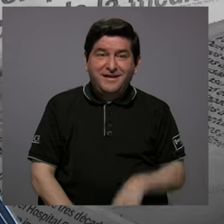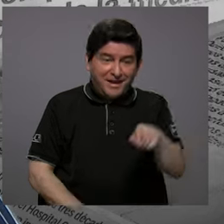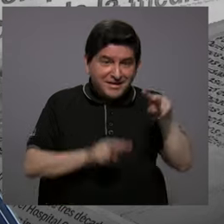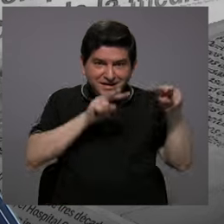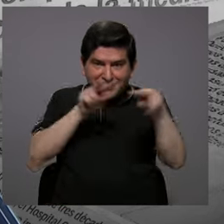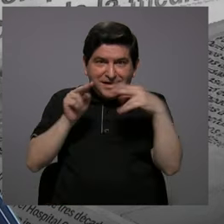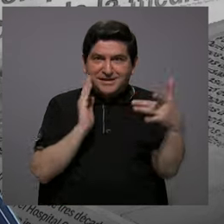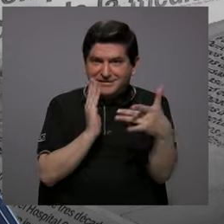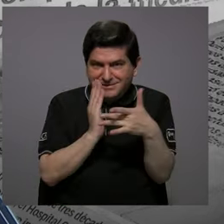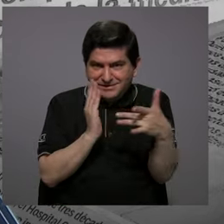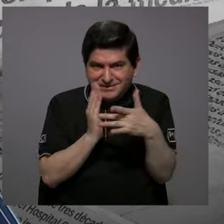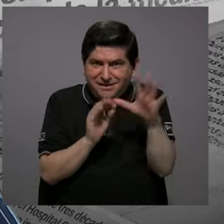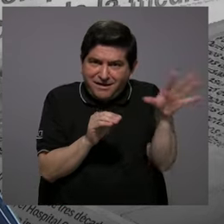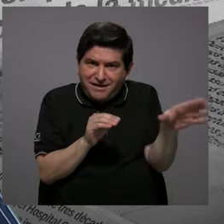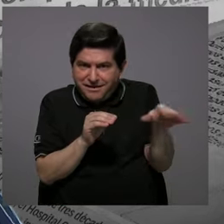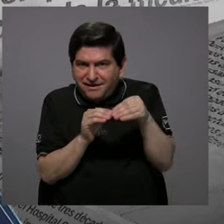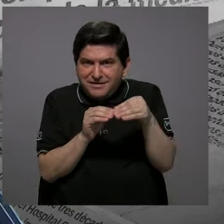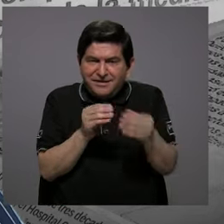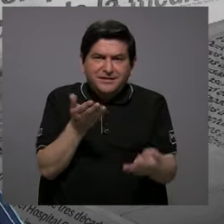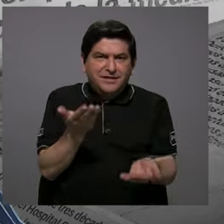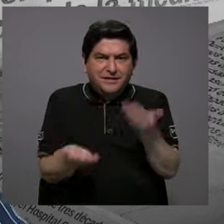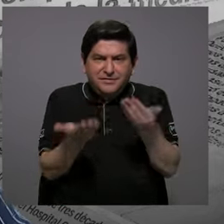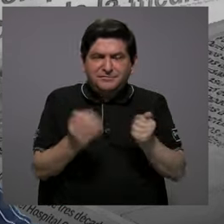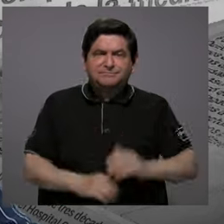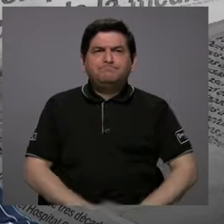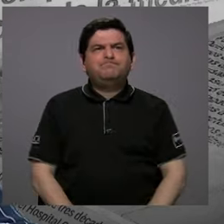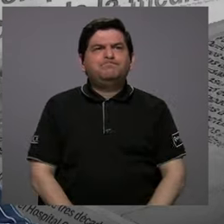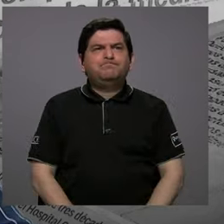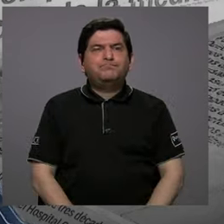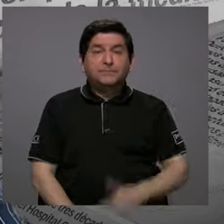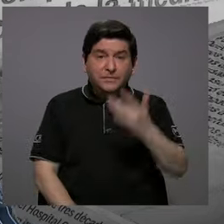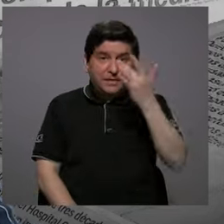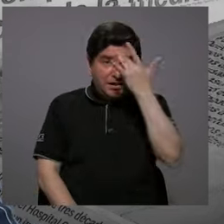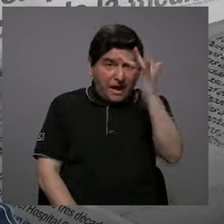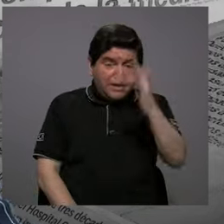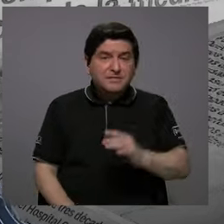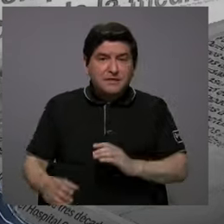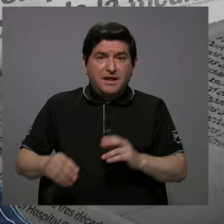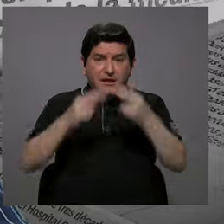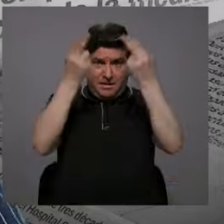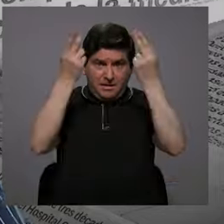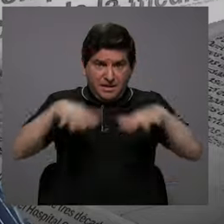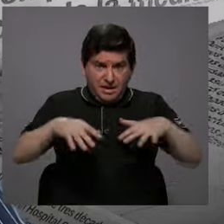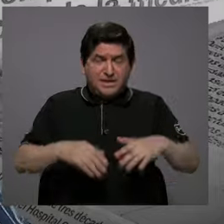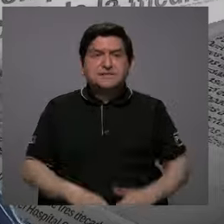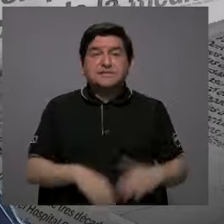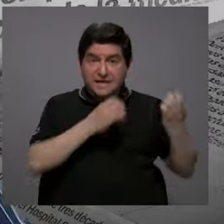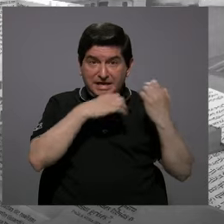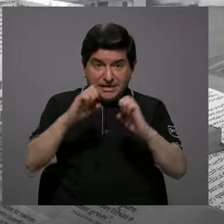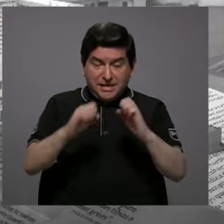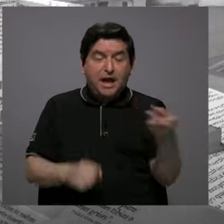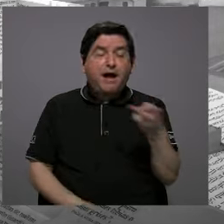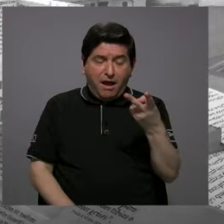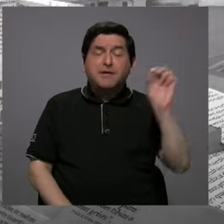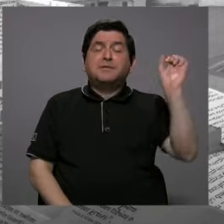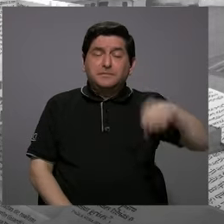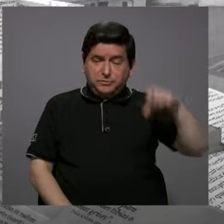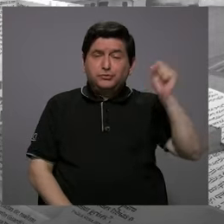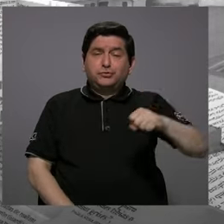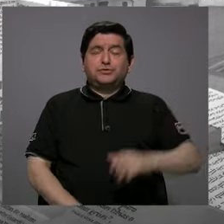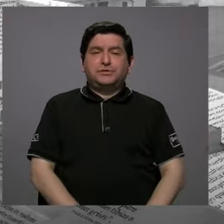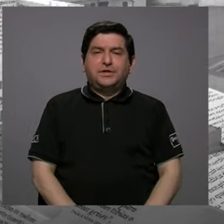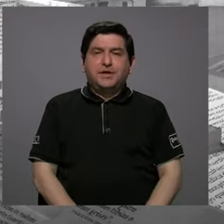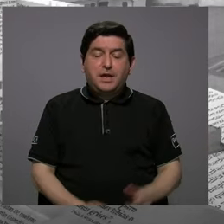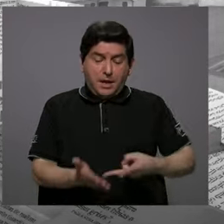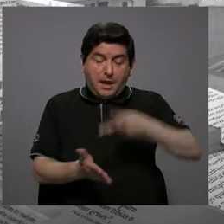vigilancia tecnológica junto con la intelcia estrat inteligencia estratégica y la Inteligencia artificial también